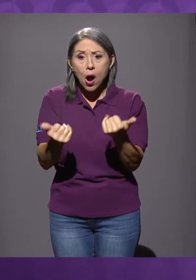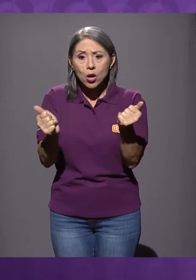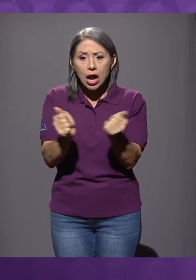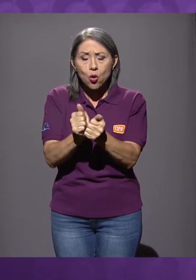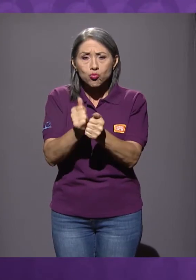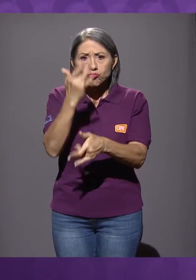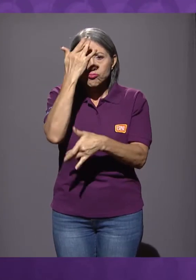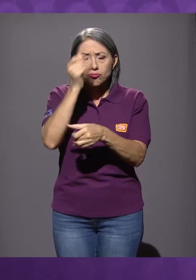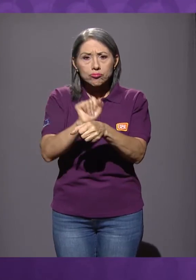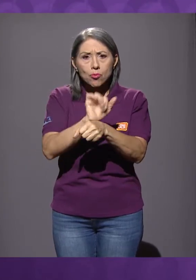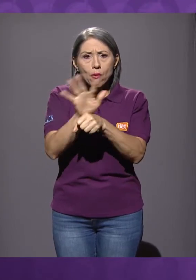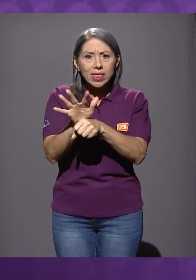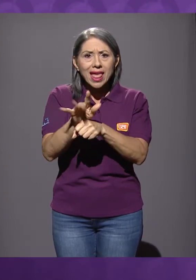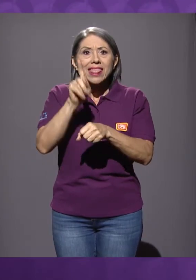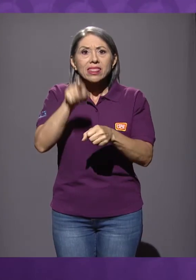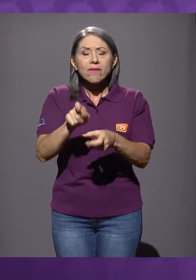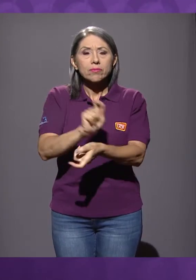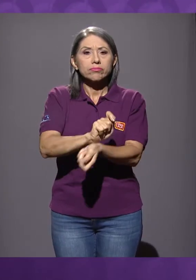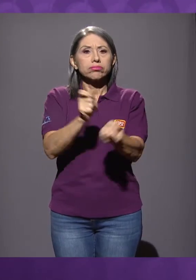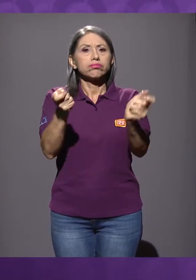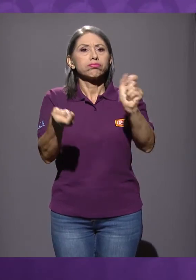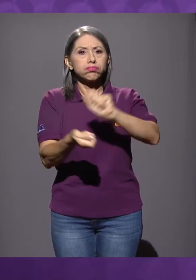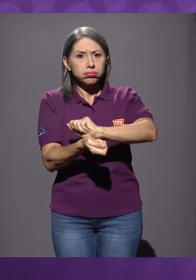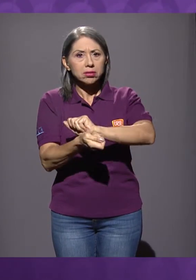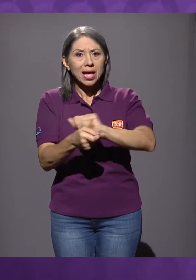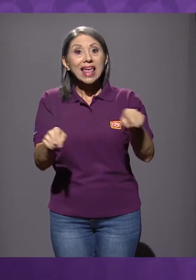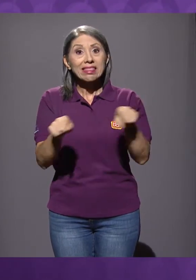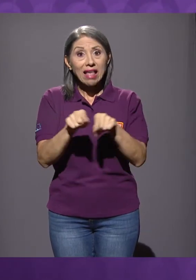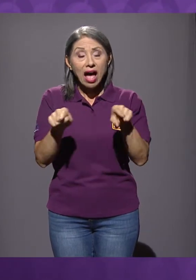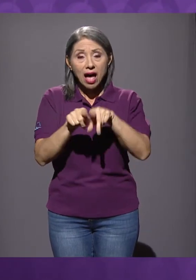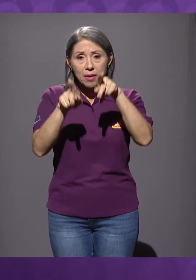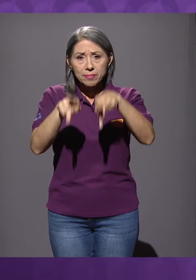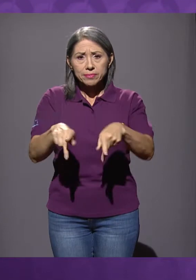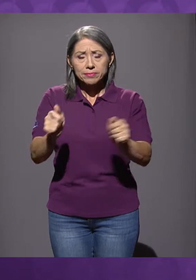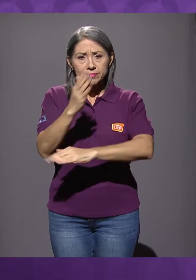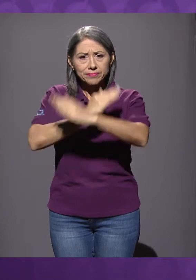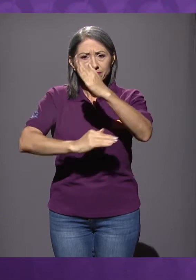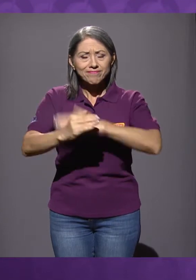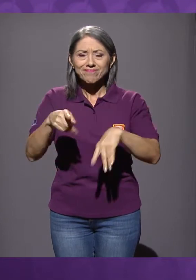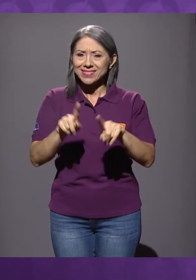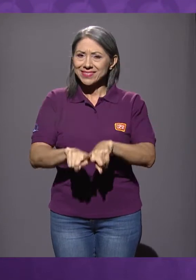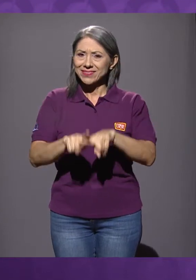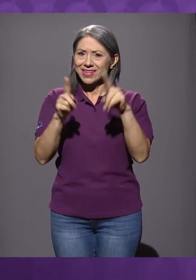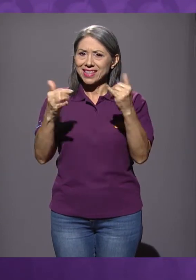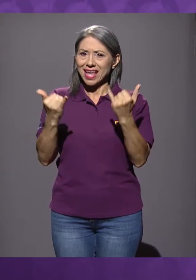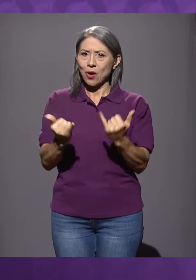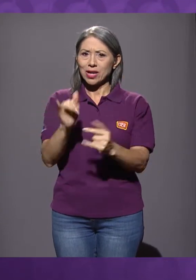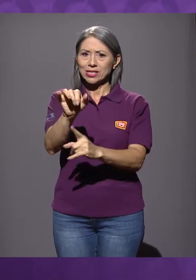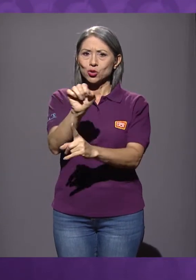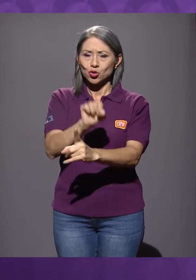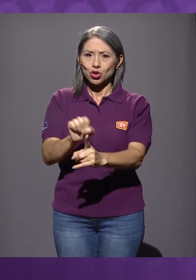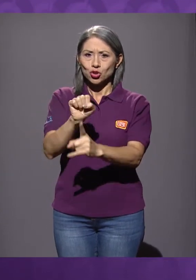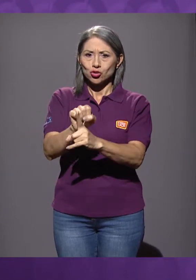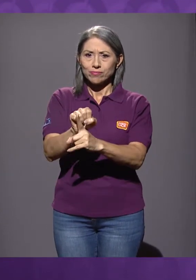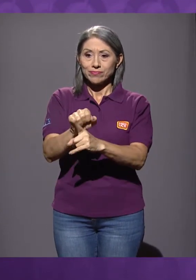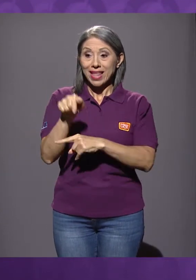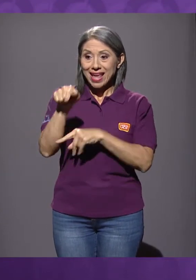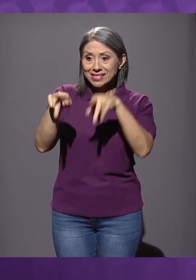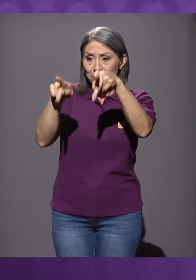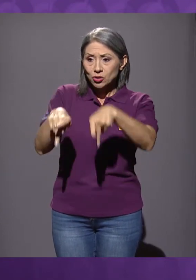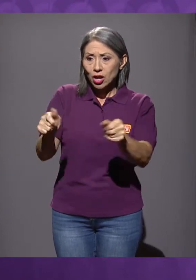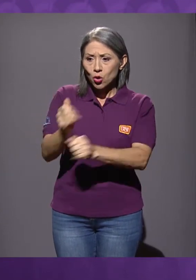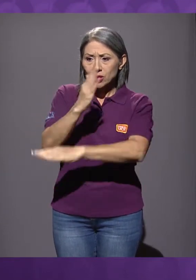reorganizarse completamente. Y entre eso han tenido que reorganizar también la dinámica de la persona con discapacidad, y esa persona se ha tenido que